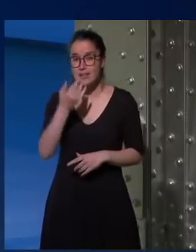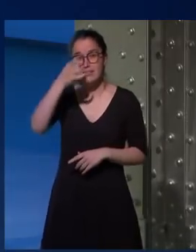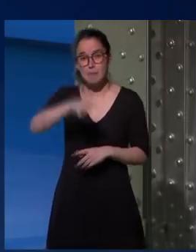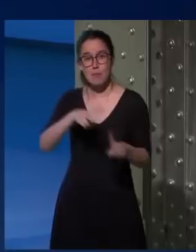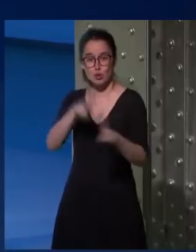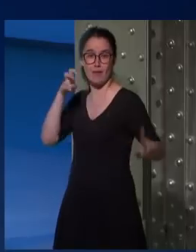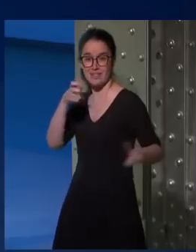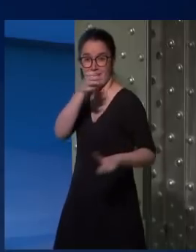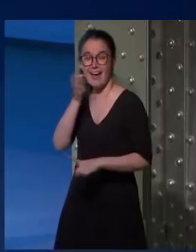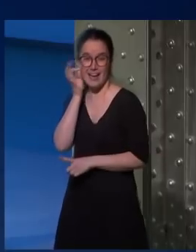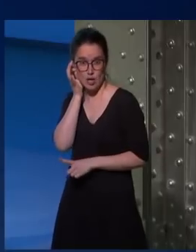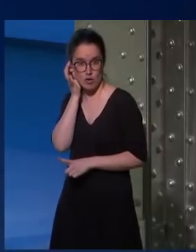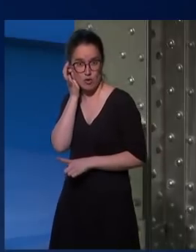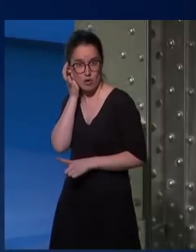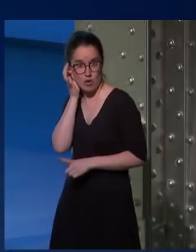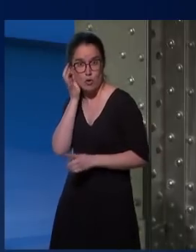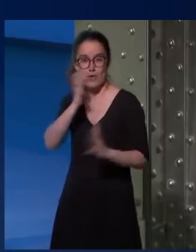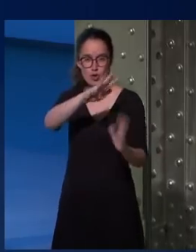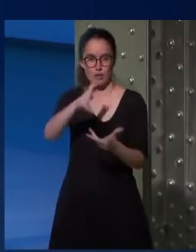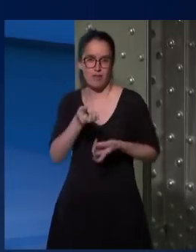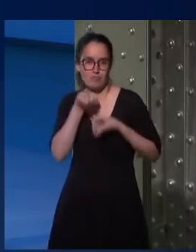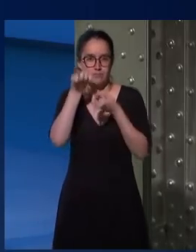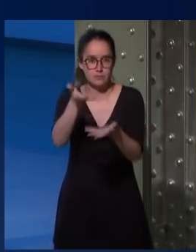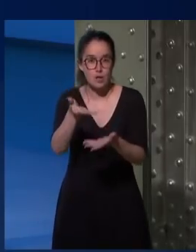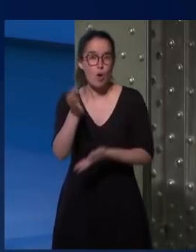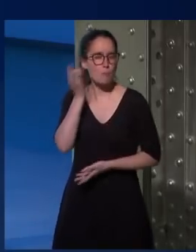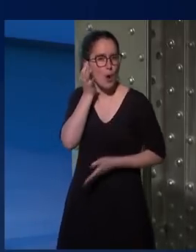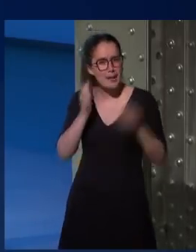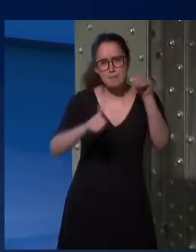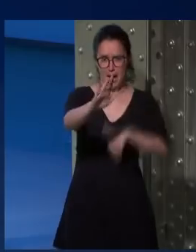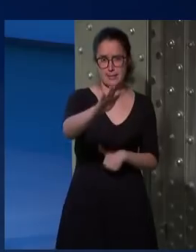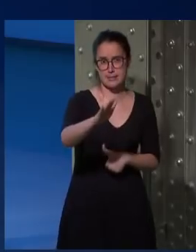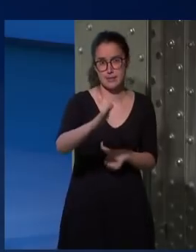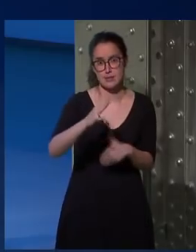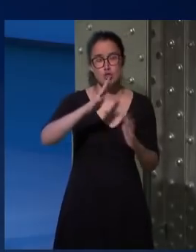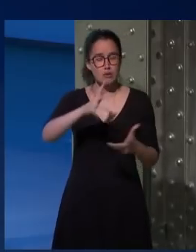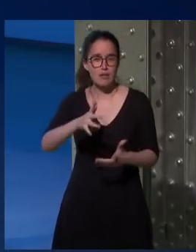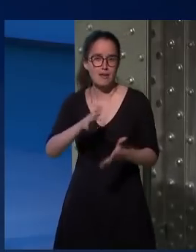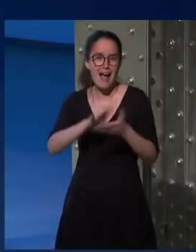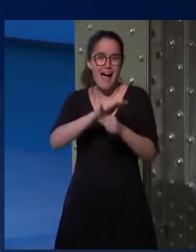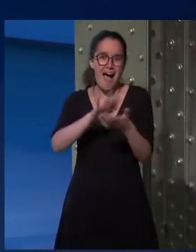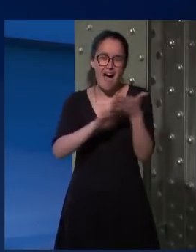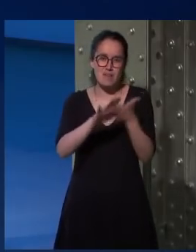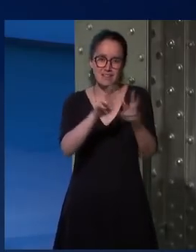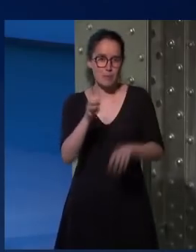introducir la perspectiva de género en el tratamiento de las noticias, que haya muchas más mujeres, la presencia de mujeres